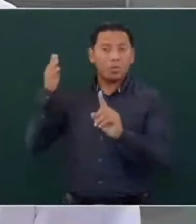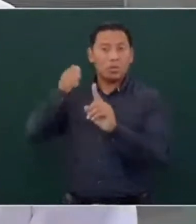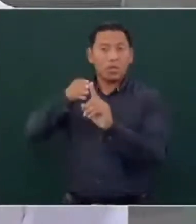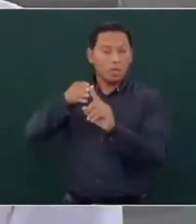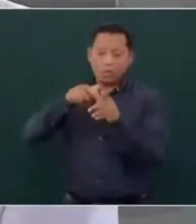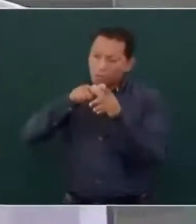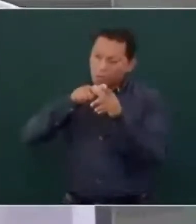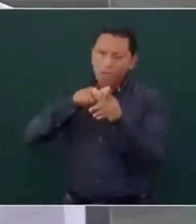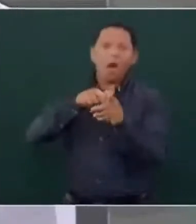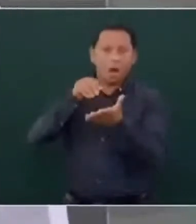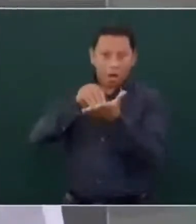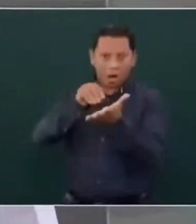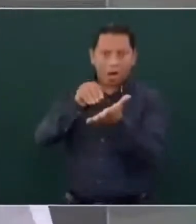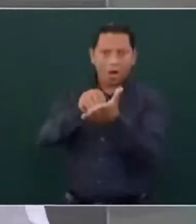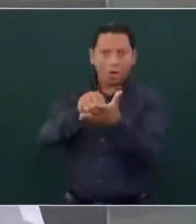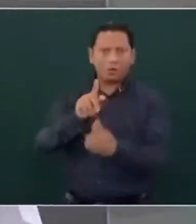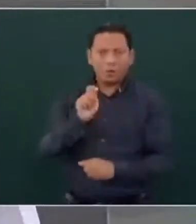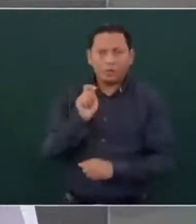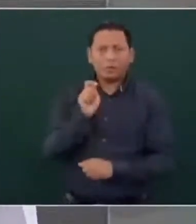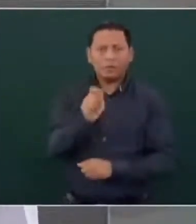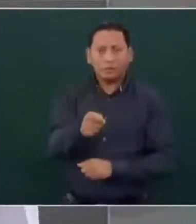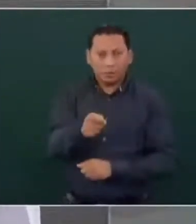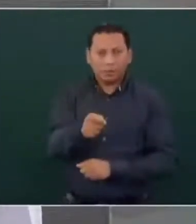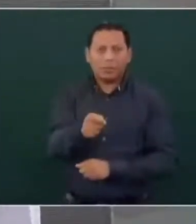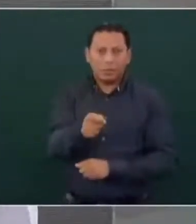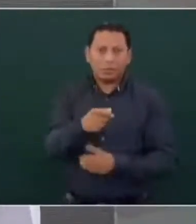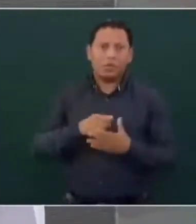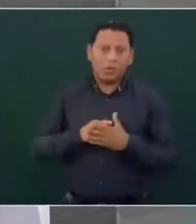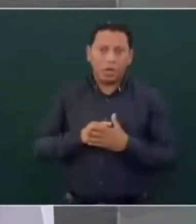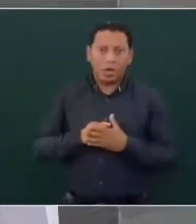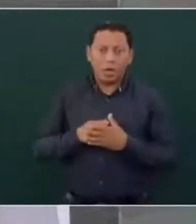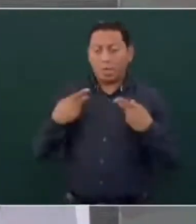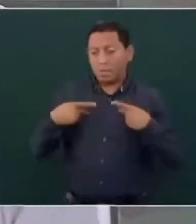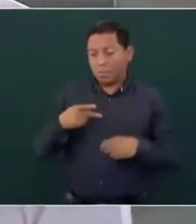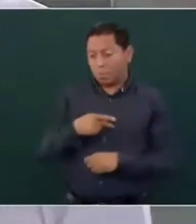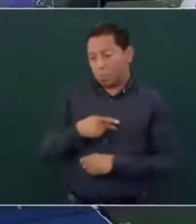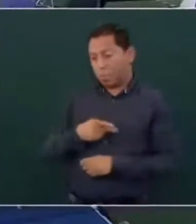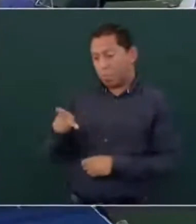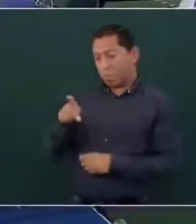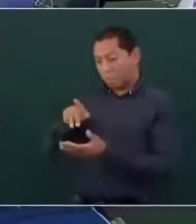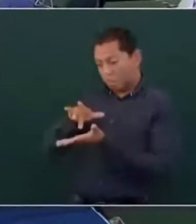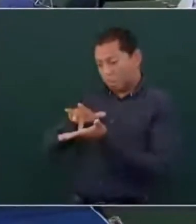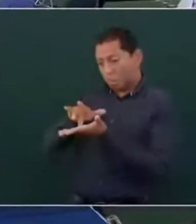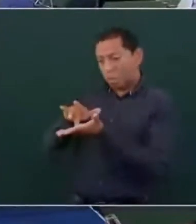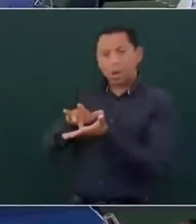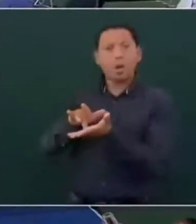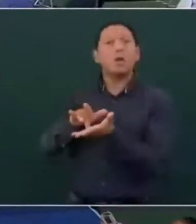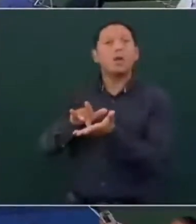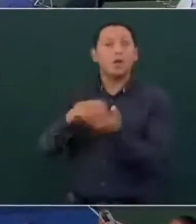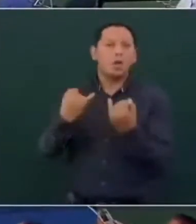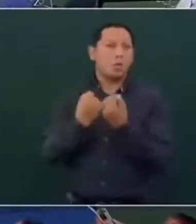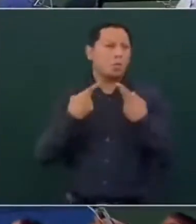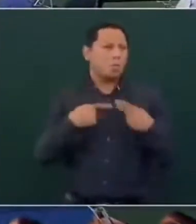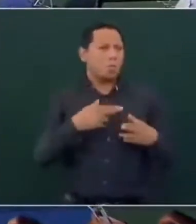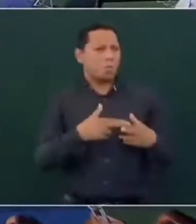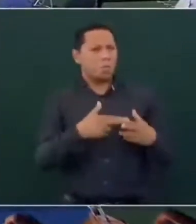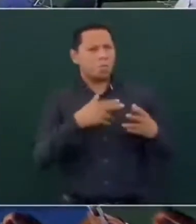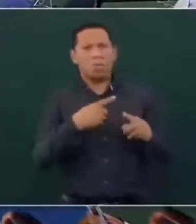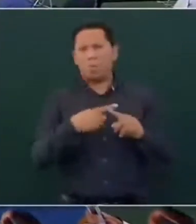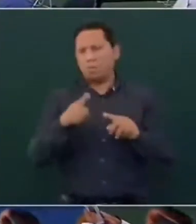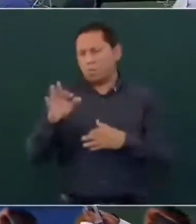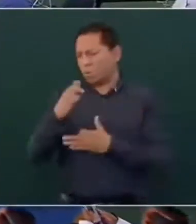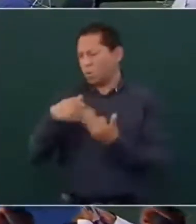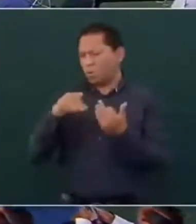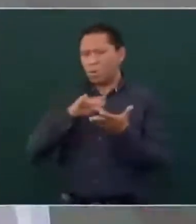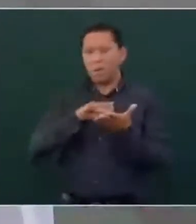y seguirá siendo la de apoyar de abajo hacia arriba. Antes se pensaba que si se apoyaba